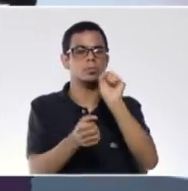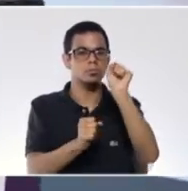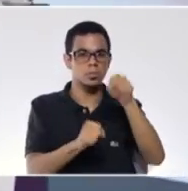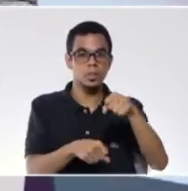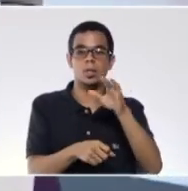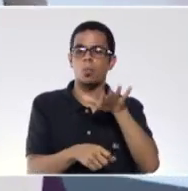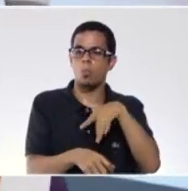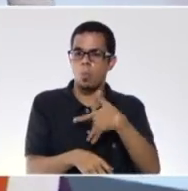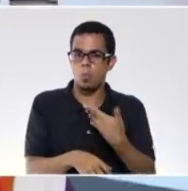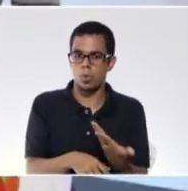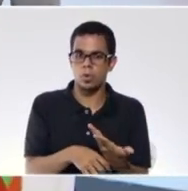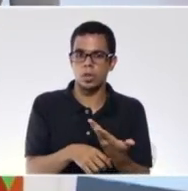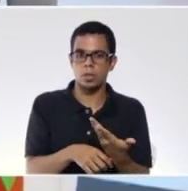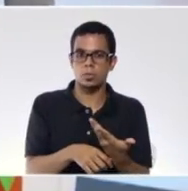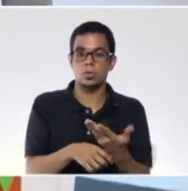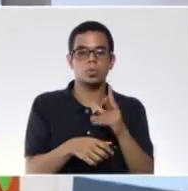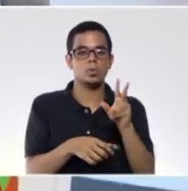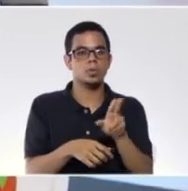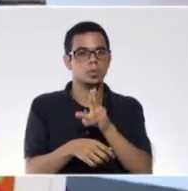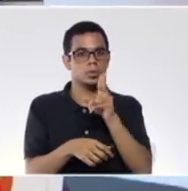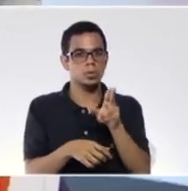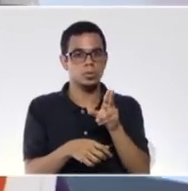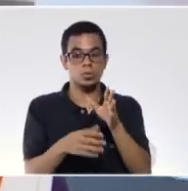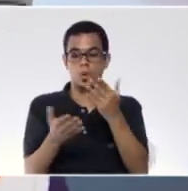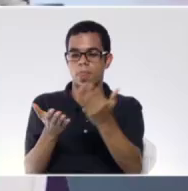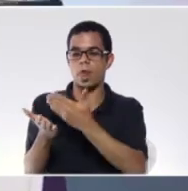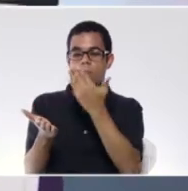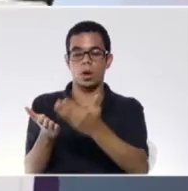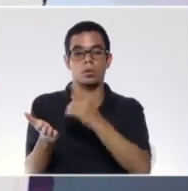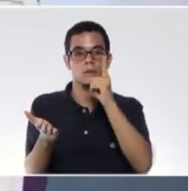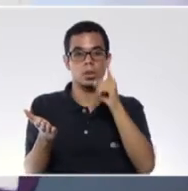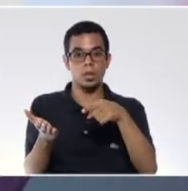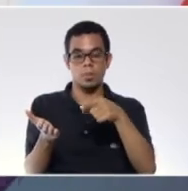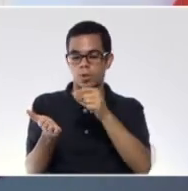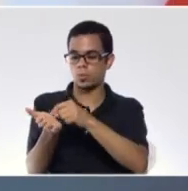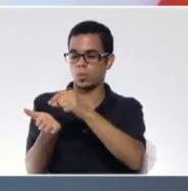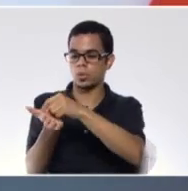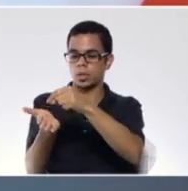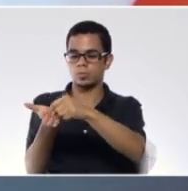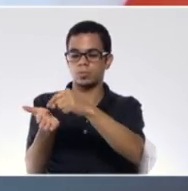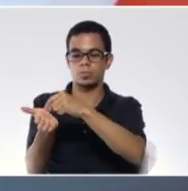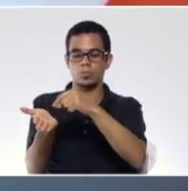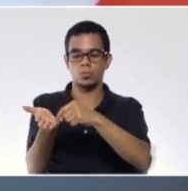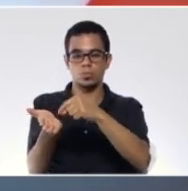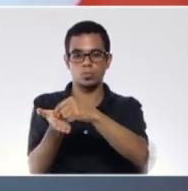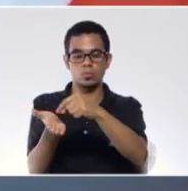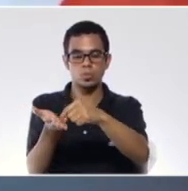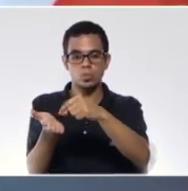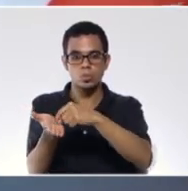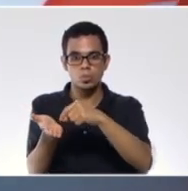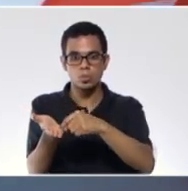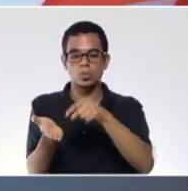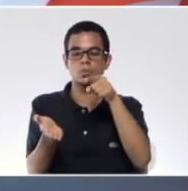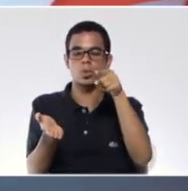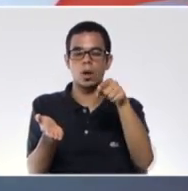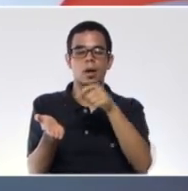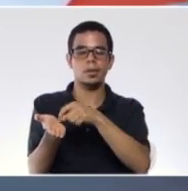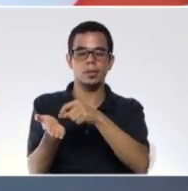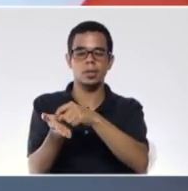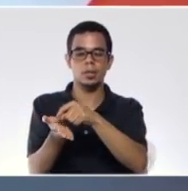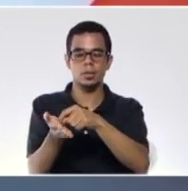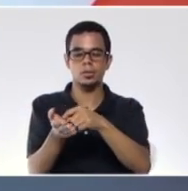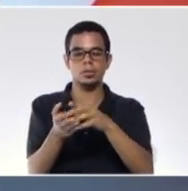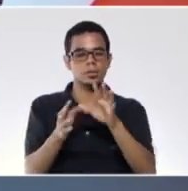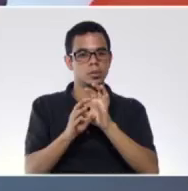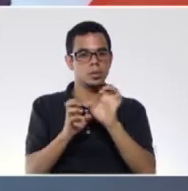esas ecuaciones haciendo uso también de su cuaderno con la regleta, con el punzón, ir anotando cada uno de esos datos y luego